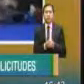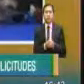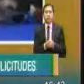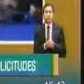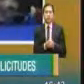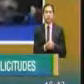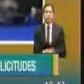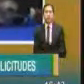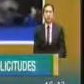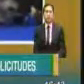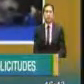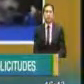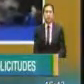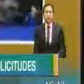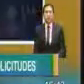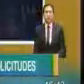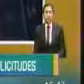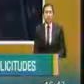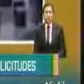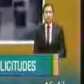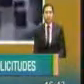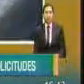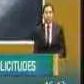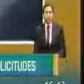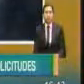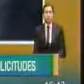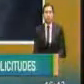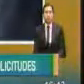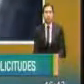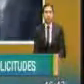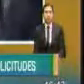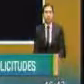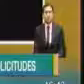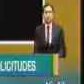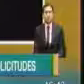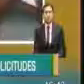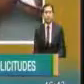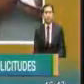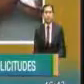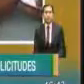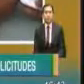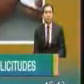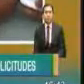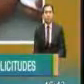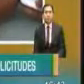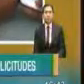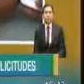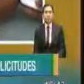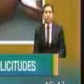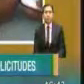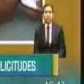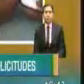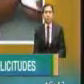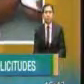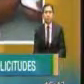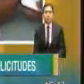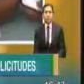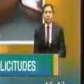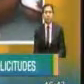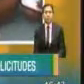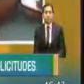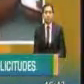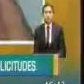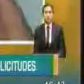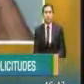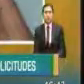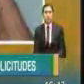Los requisitos son los mismos que han sido similares a los que han sido para la propaganda del fortalecimiento público, que esta ha sido